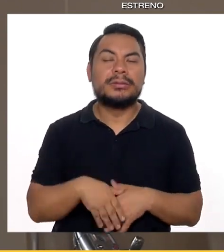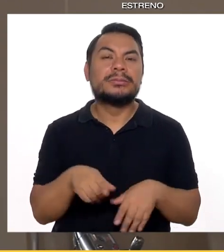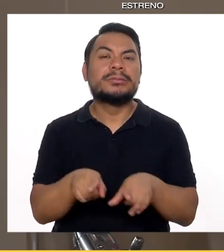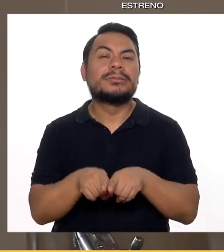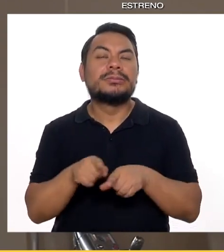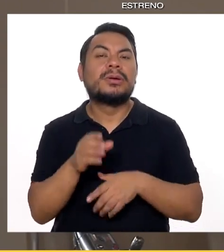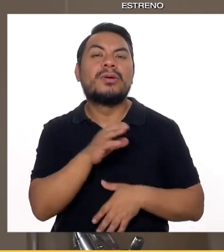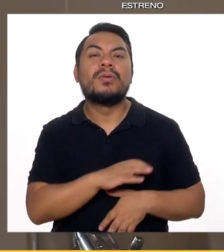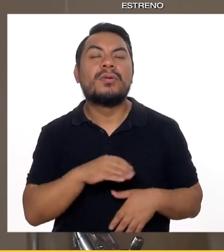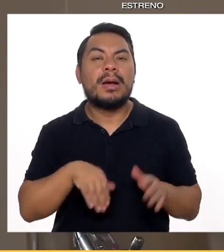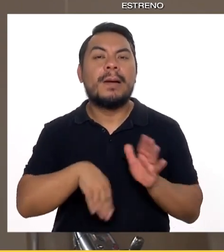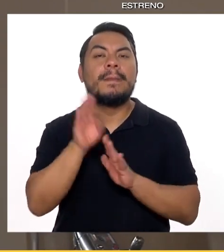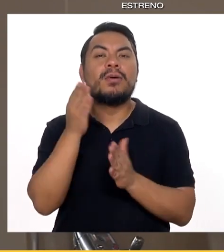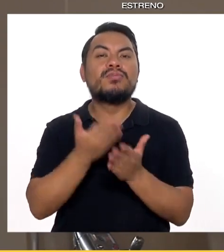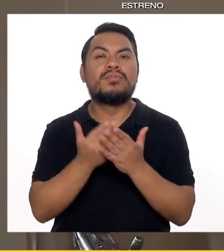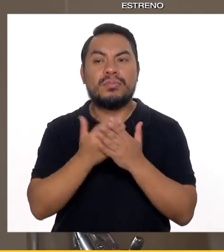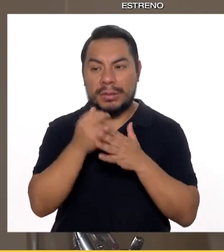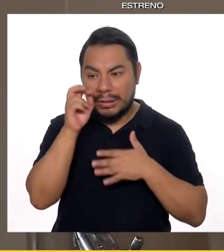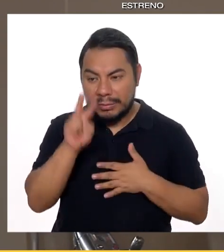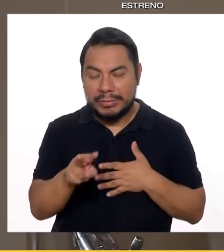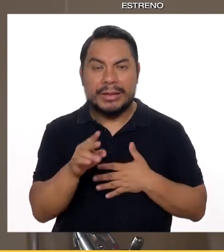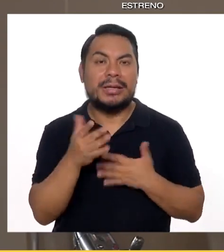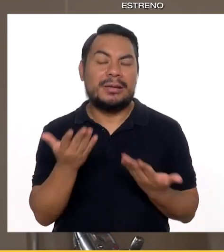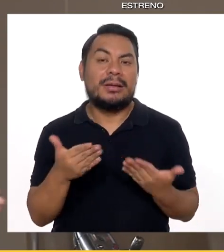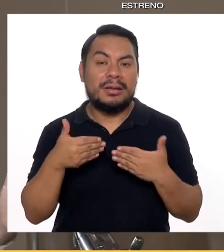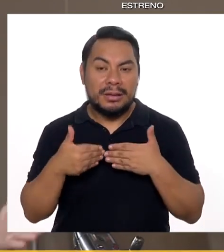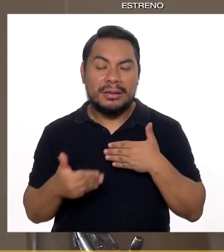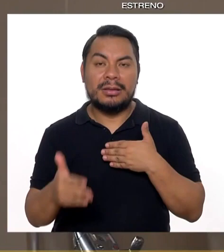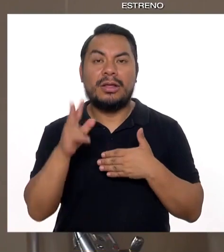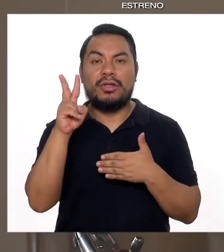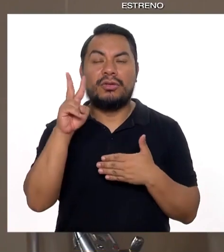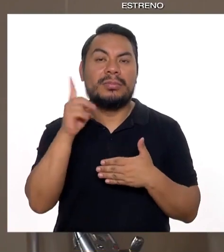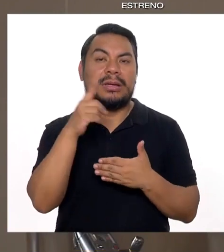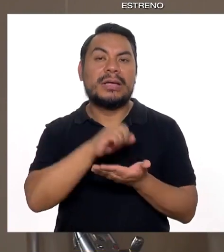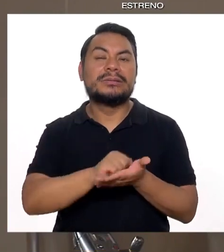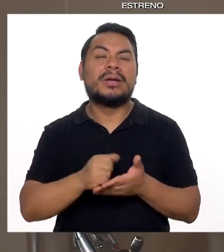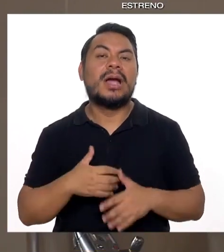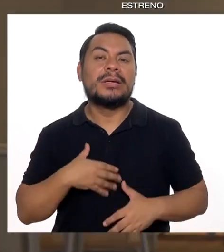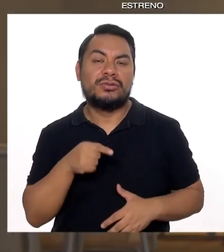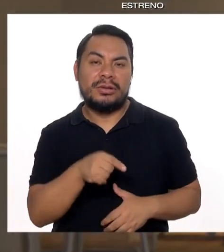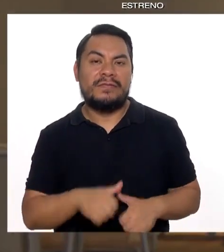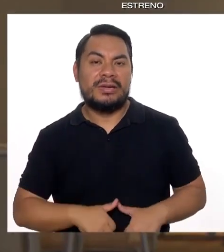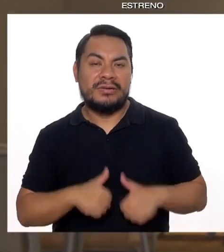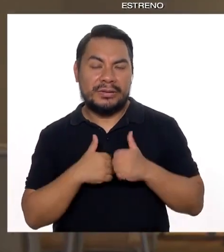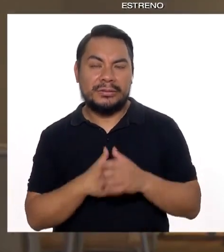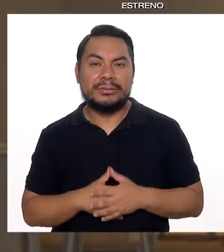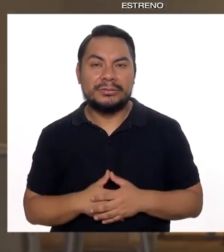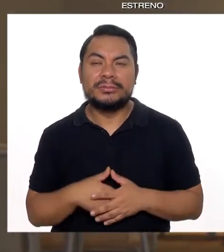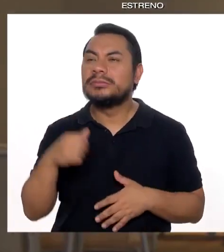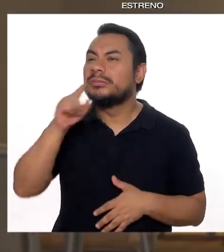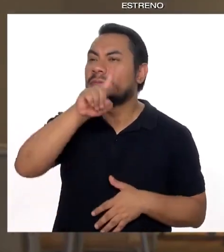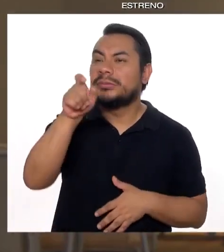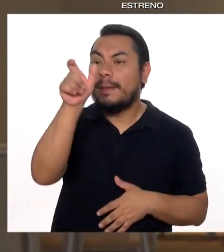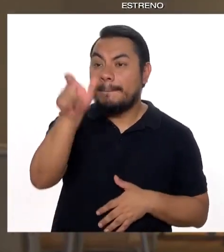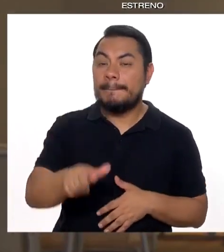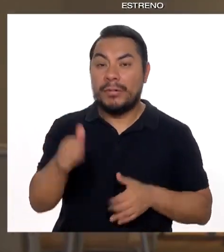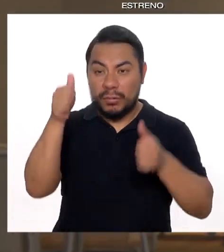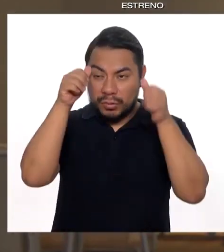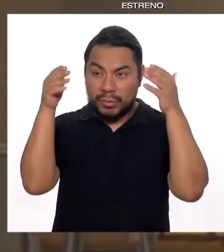o los comportamientos más evidentes que se van a ver durante los 2 primeros añitos de vida. ¿Y una persona con